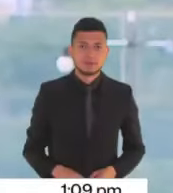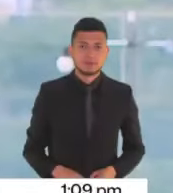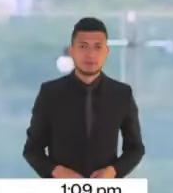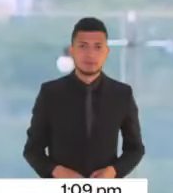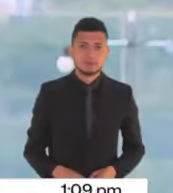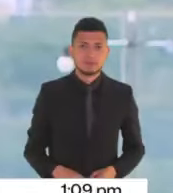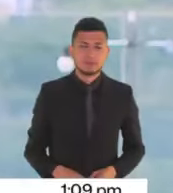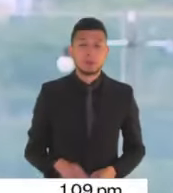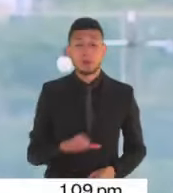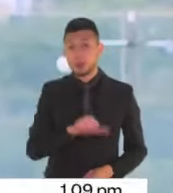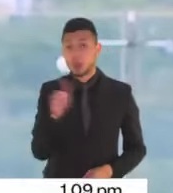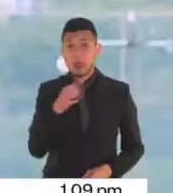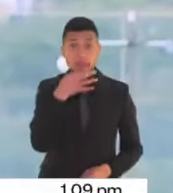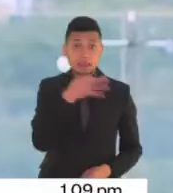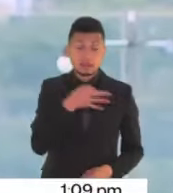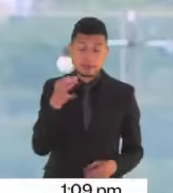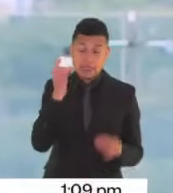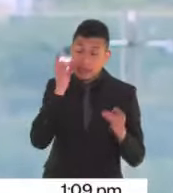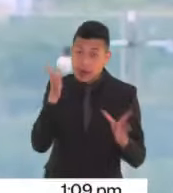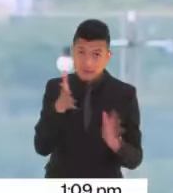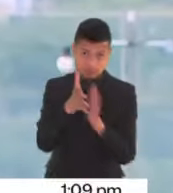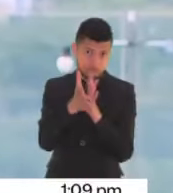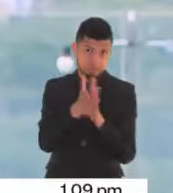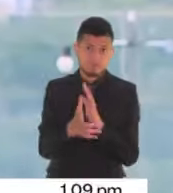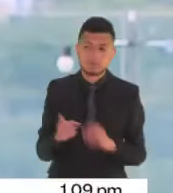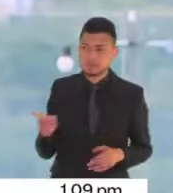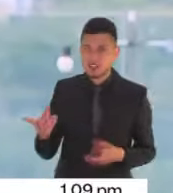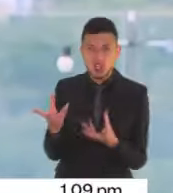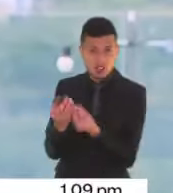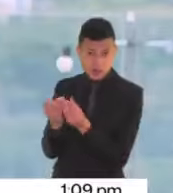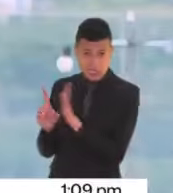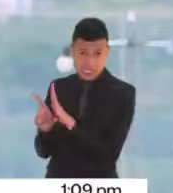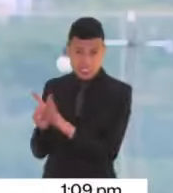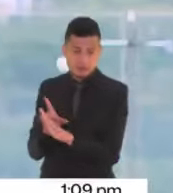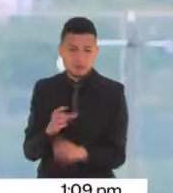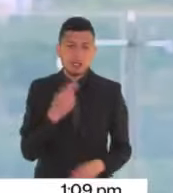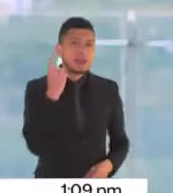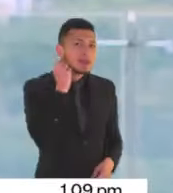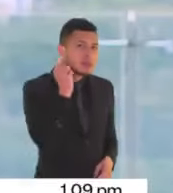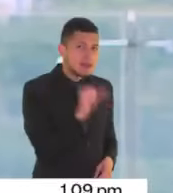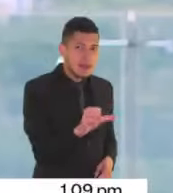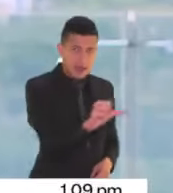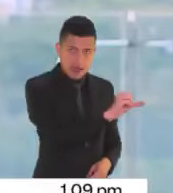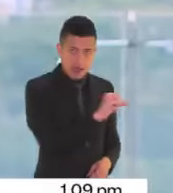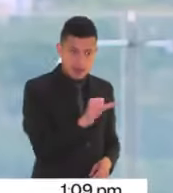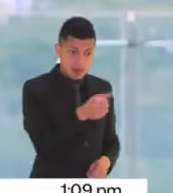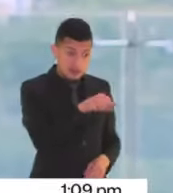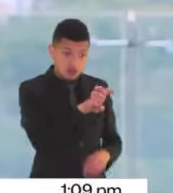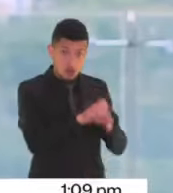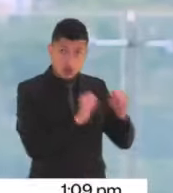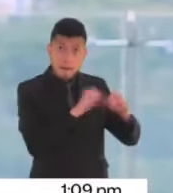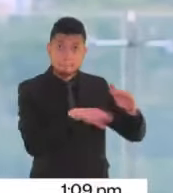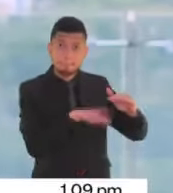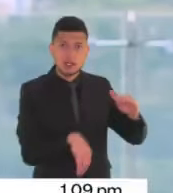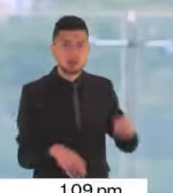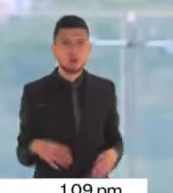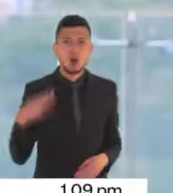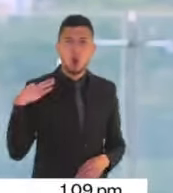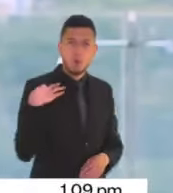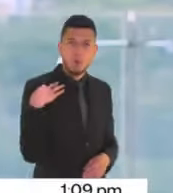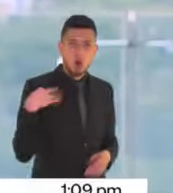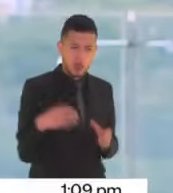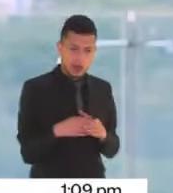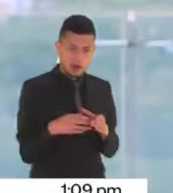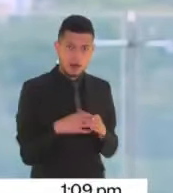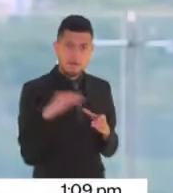Y miren ahora esta grave denuncia que conocimos. Grupos criminales estarían reclutando a niñas menores de edad a través de falsas agencias de modelos. La